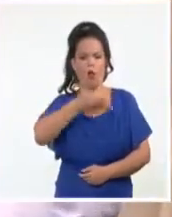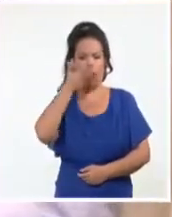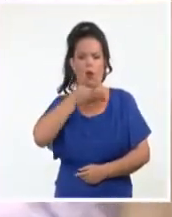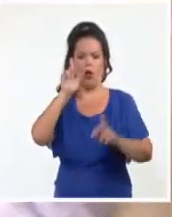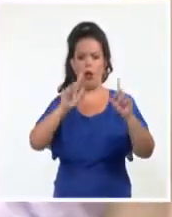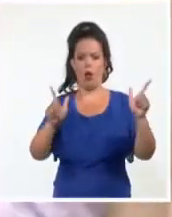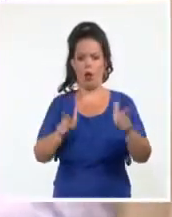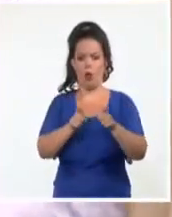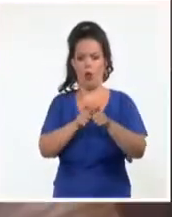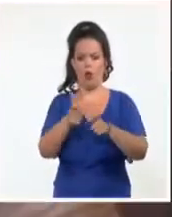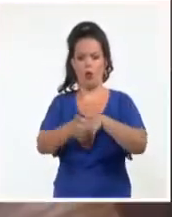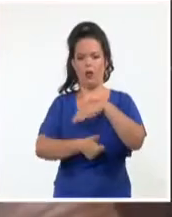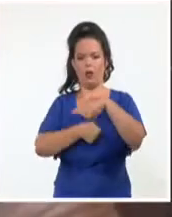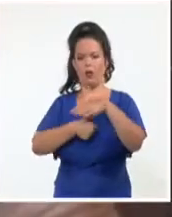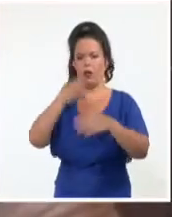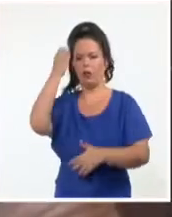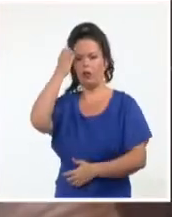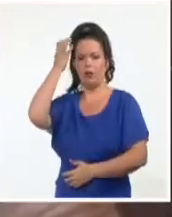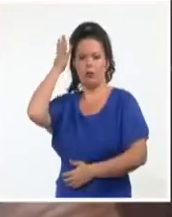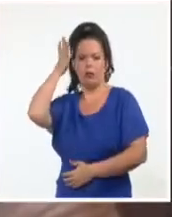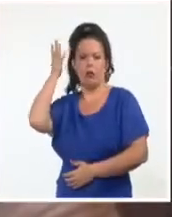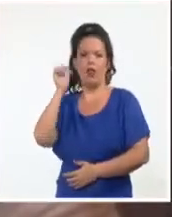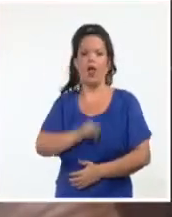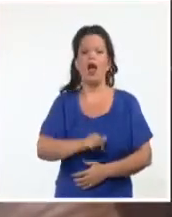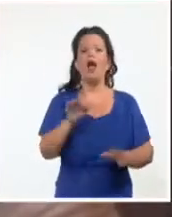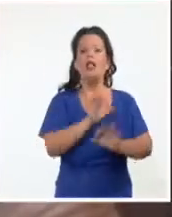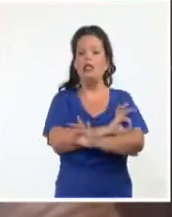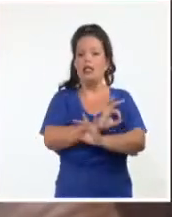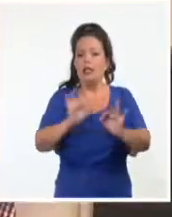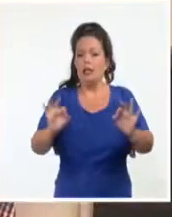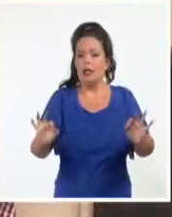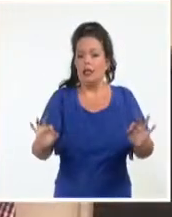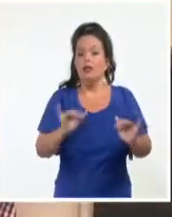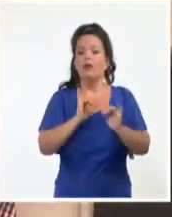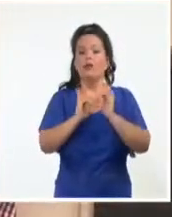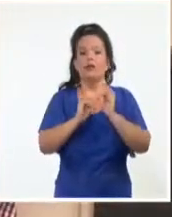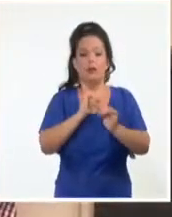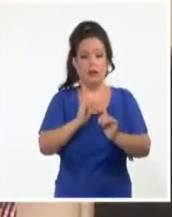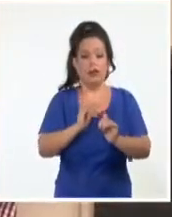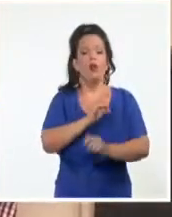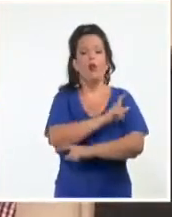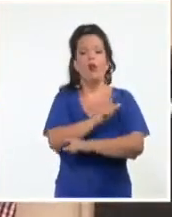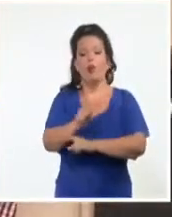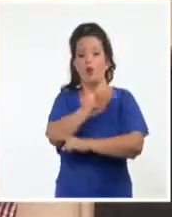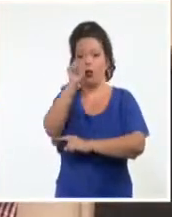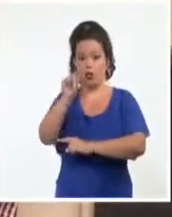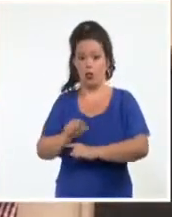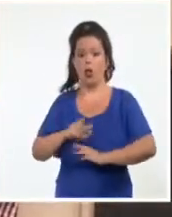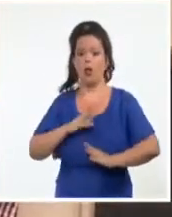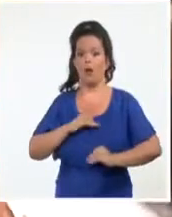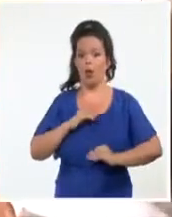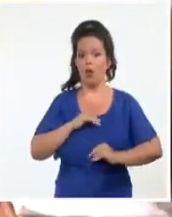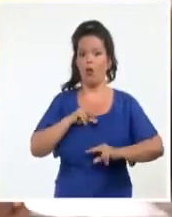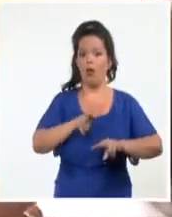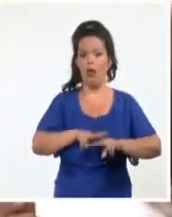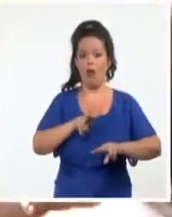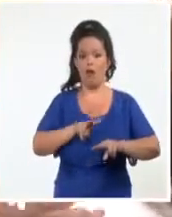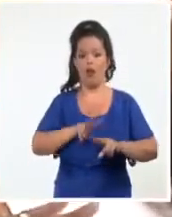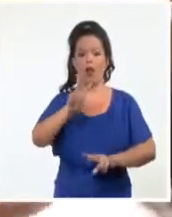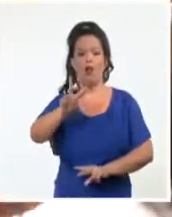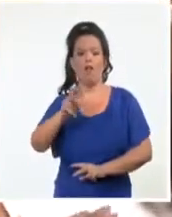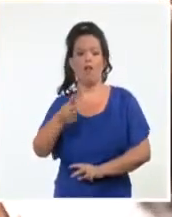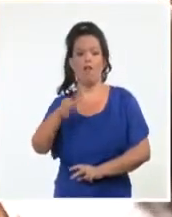Bermúdez, un grupo de prestigiosos profesionales del Magisterio de la Universidad de Ciencias Pedagógicas Enrique José Varona, entidad rectora en